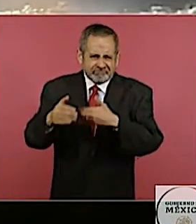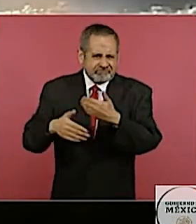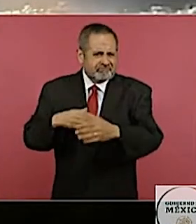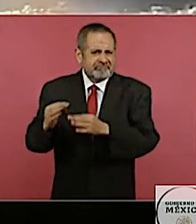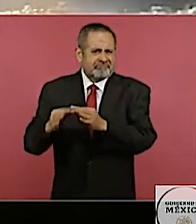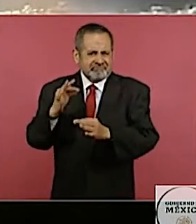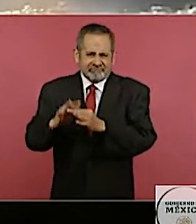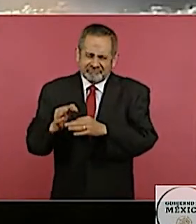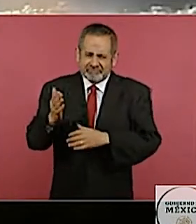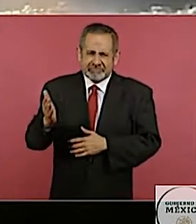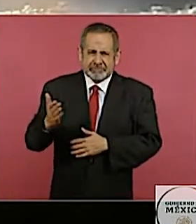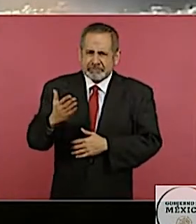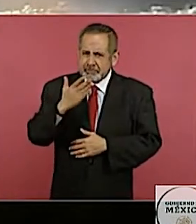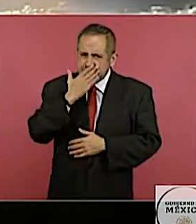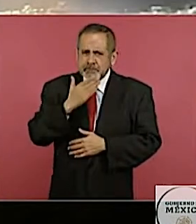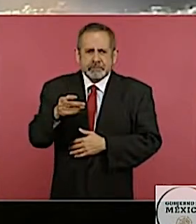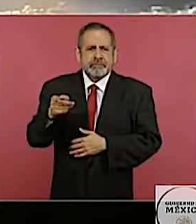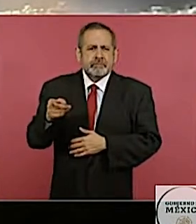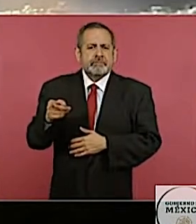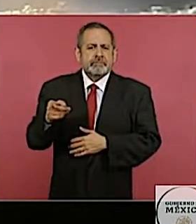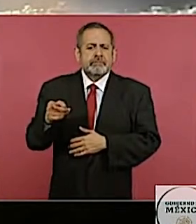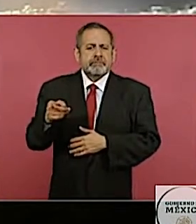algo verdaderamente